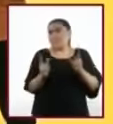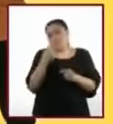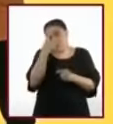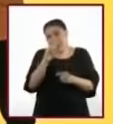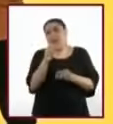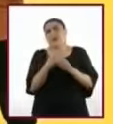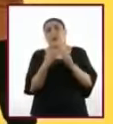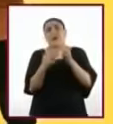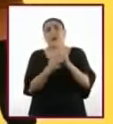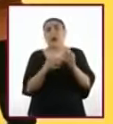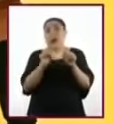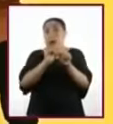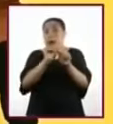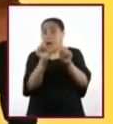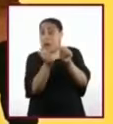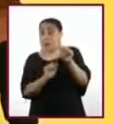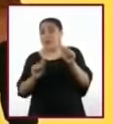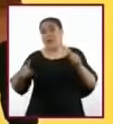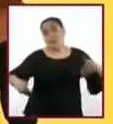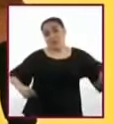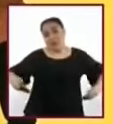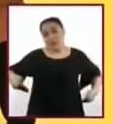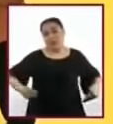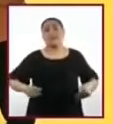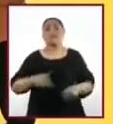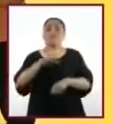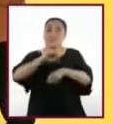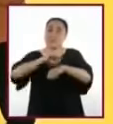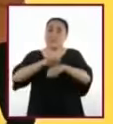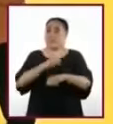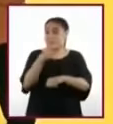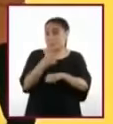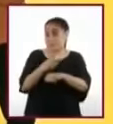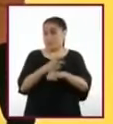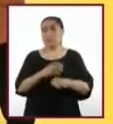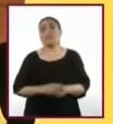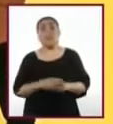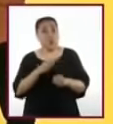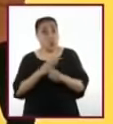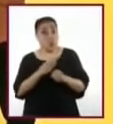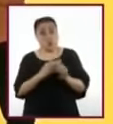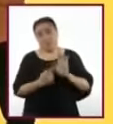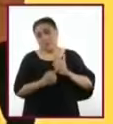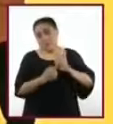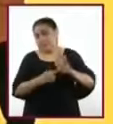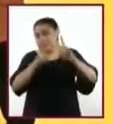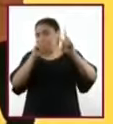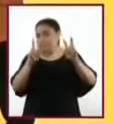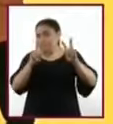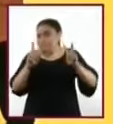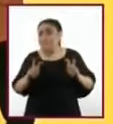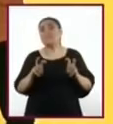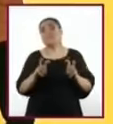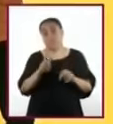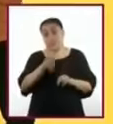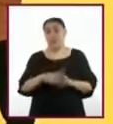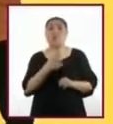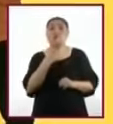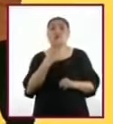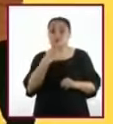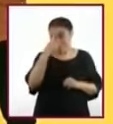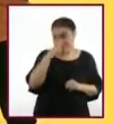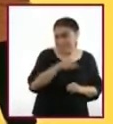asignatura de Artes Teatro de segundo grado de secundaria. Los contenidos que les presentaremos a continuación serán de mucha utilidad